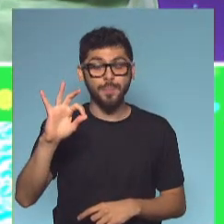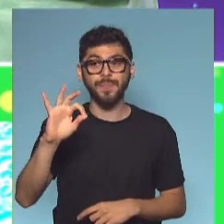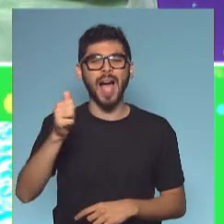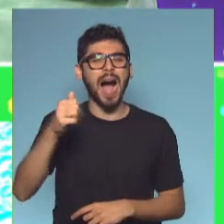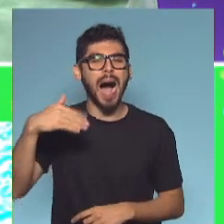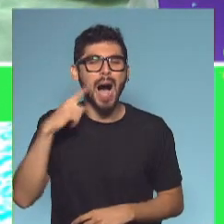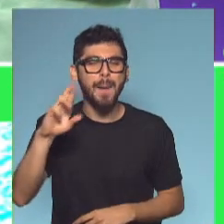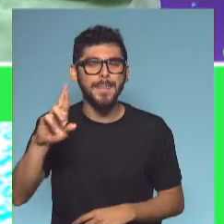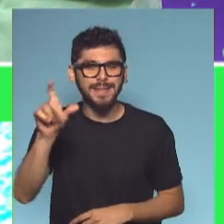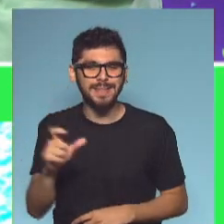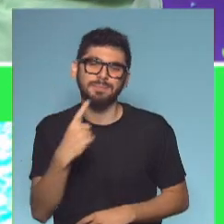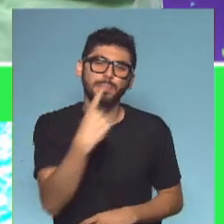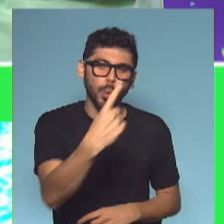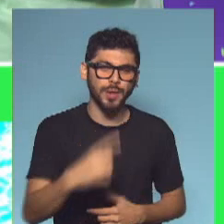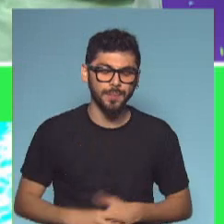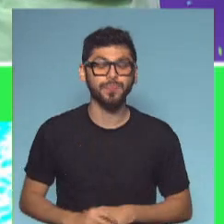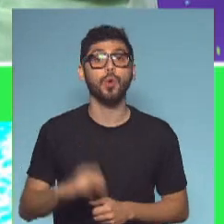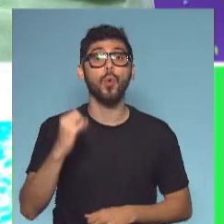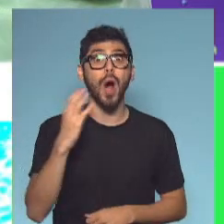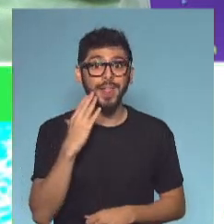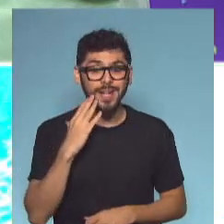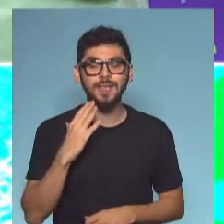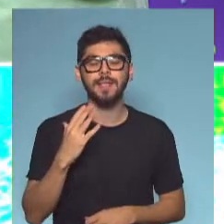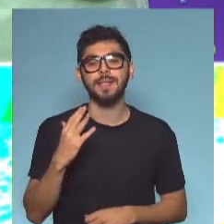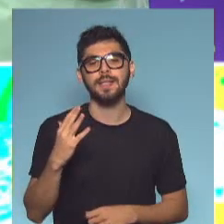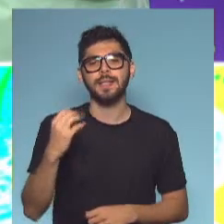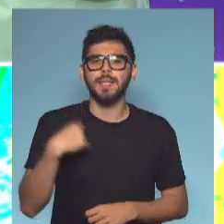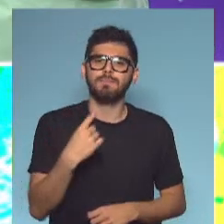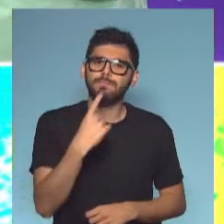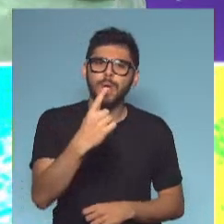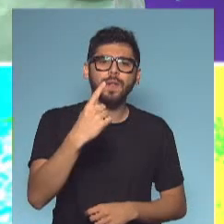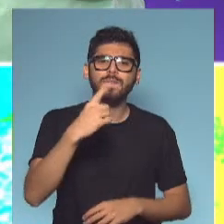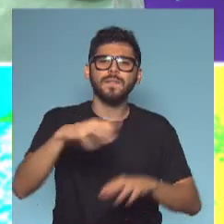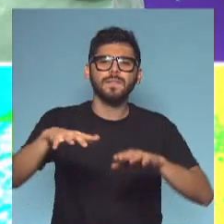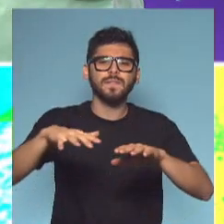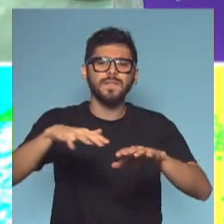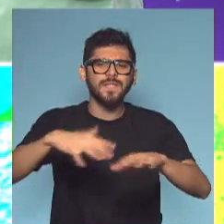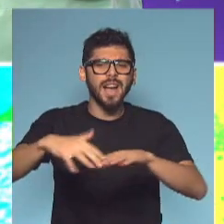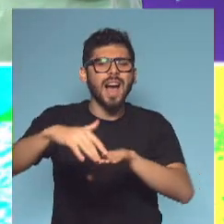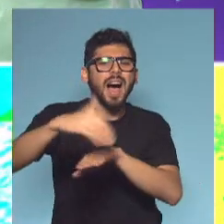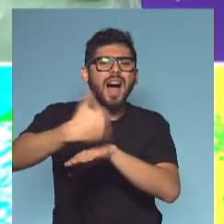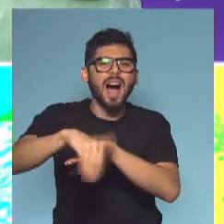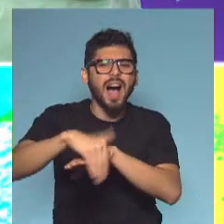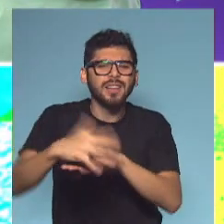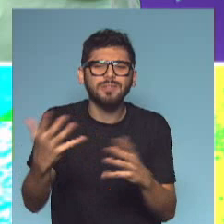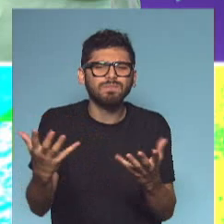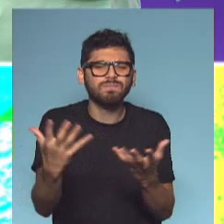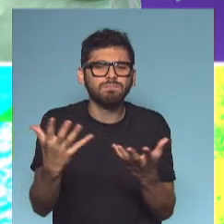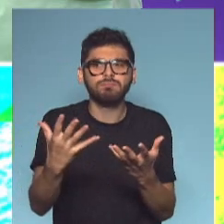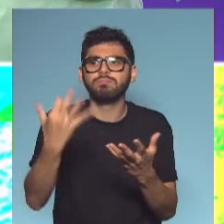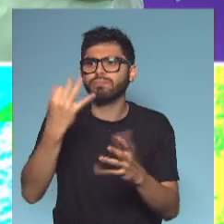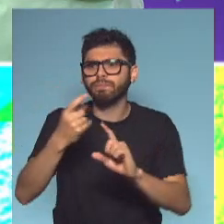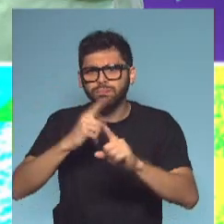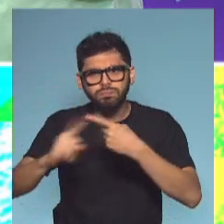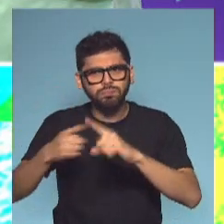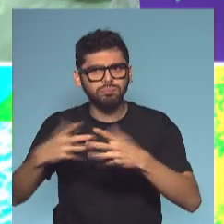Buenas tardes y sin dudas la pregunta tiene que ver con la situación en las calles, ¿no? Queremos saber si hay